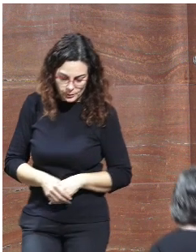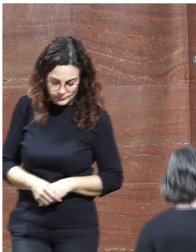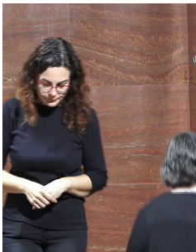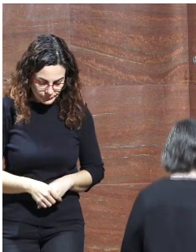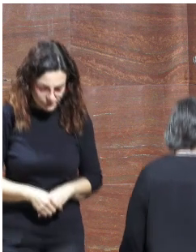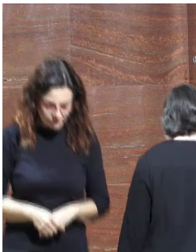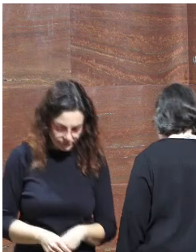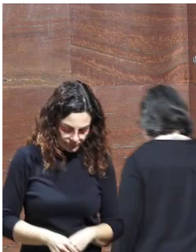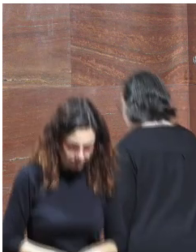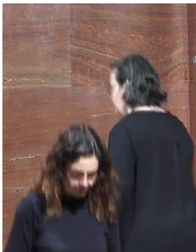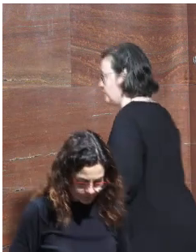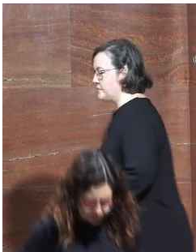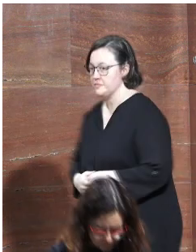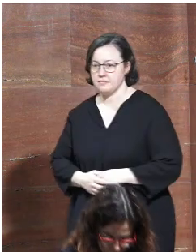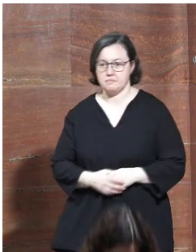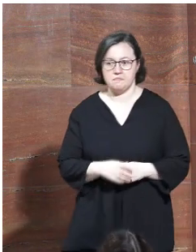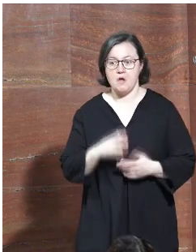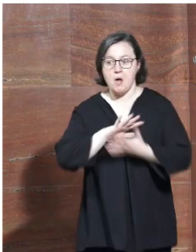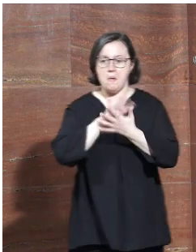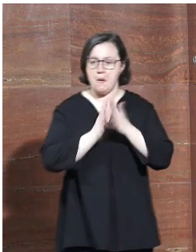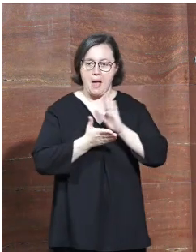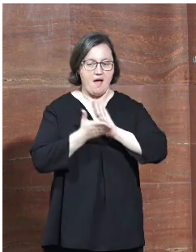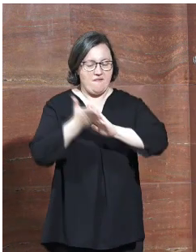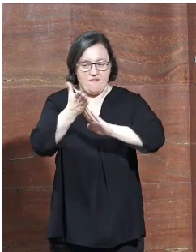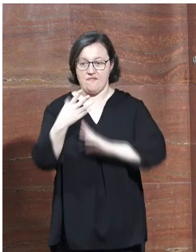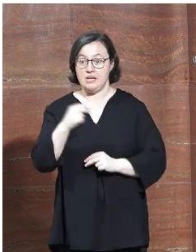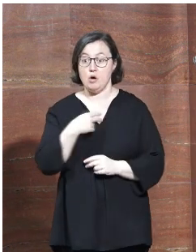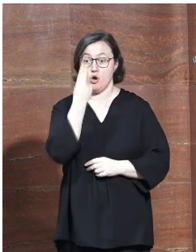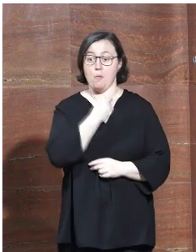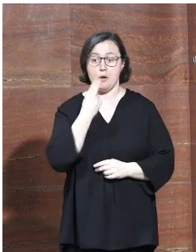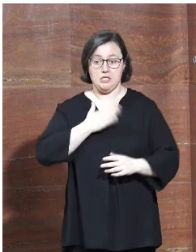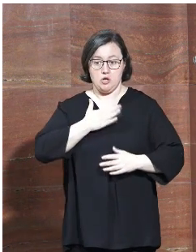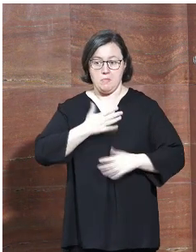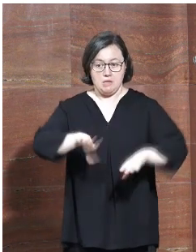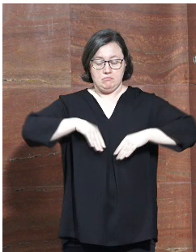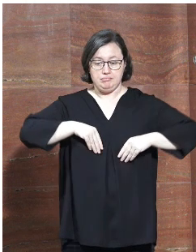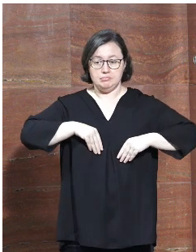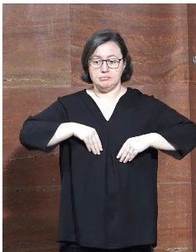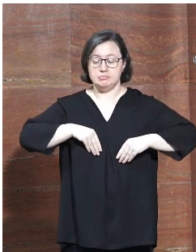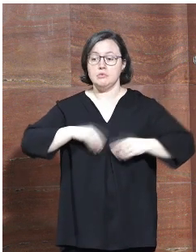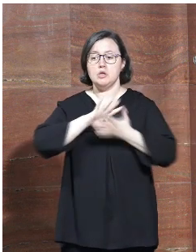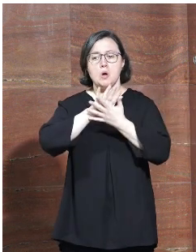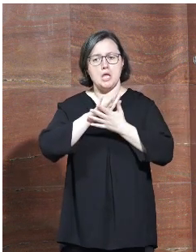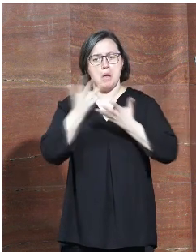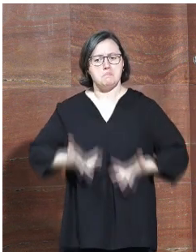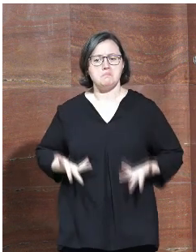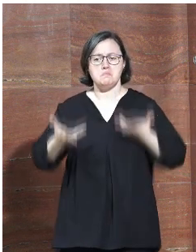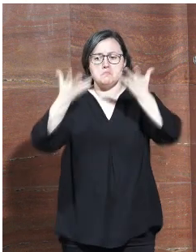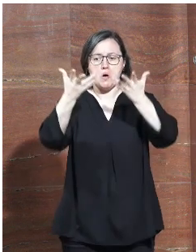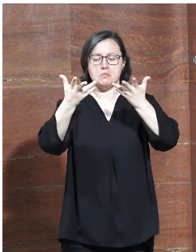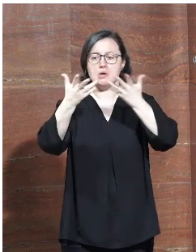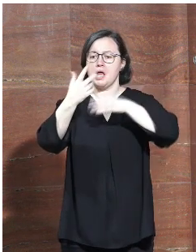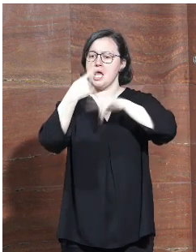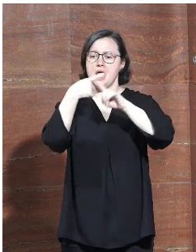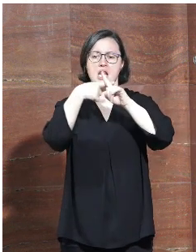Sí, voy terminando. Este compromiso, quiero terminar con esto, lo hemos elevado al